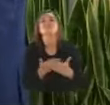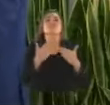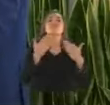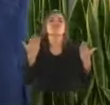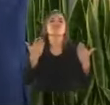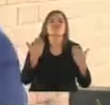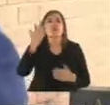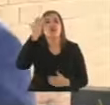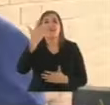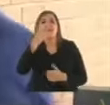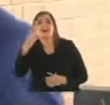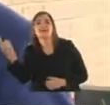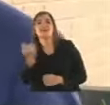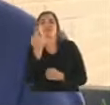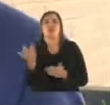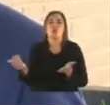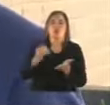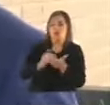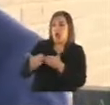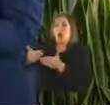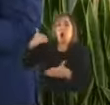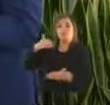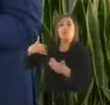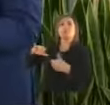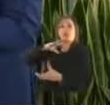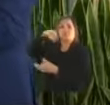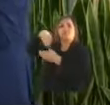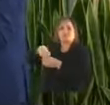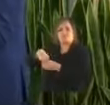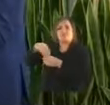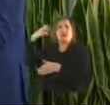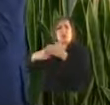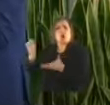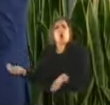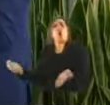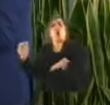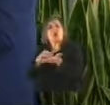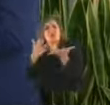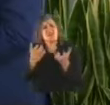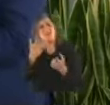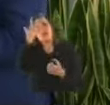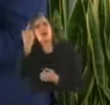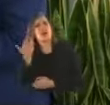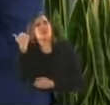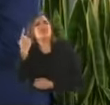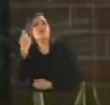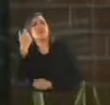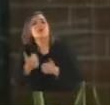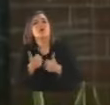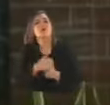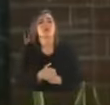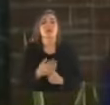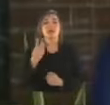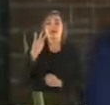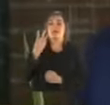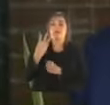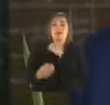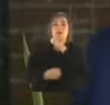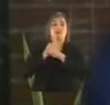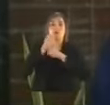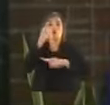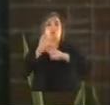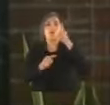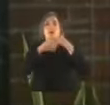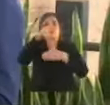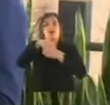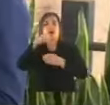qué repetir curul? ¿Qué le faltó hacer en el periodo pasado que quiere hacer en este? Oscar, llevo 3 años y medio en la